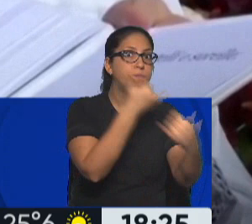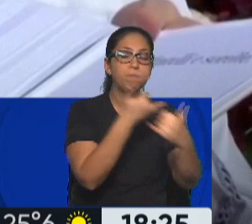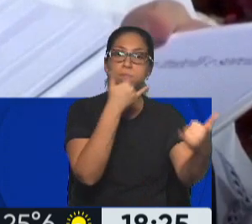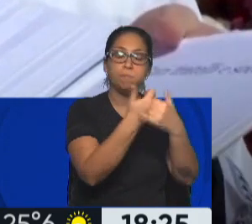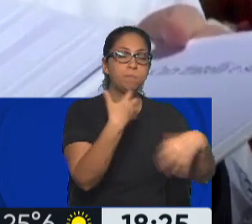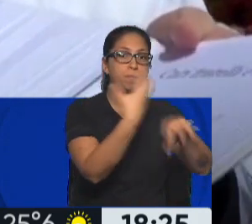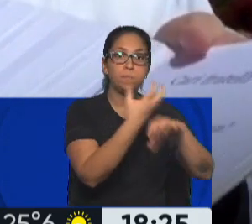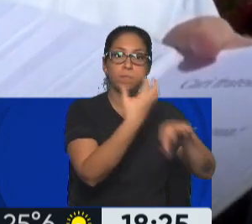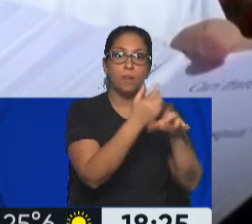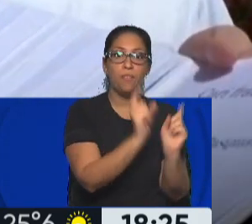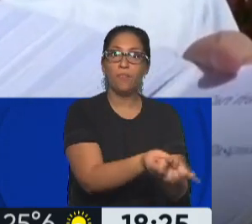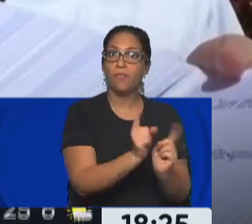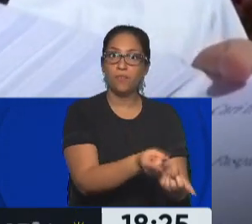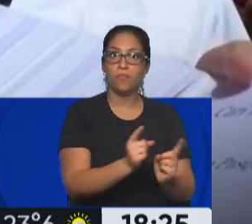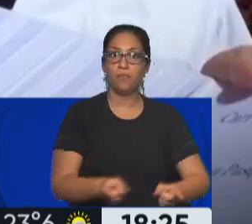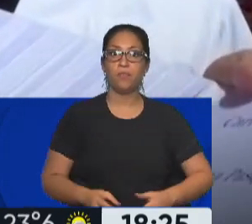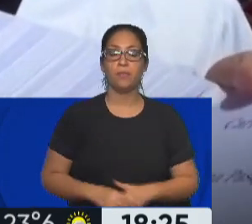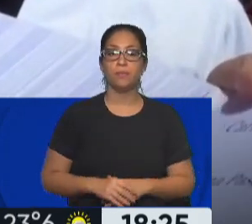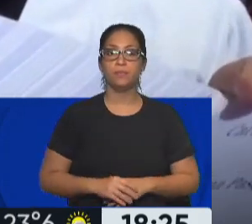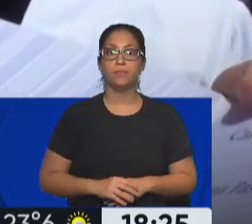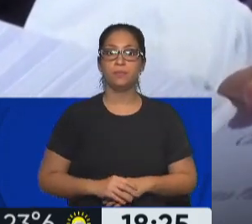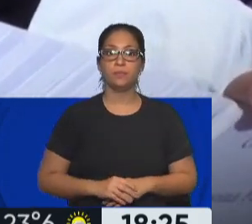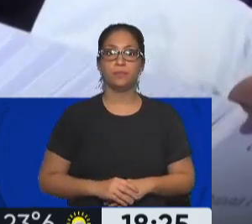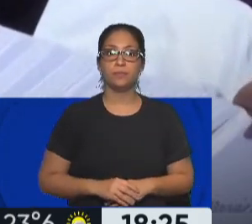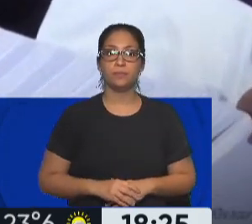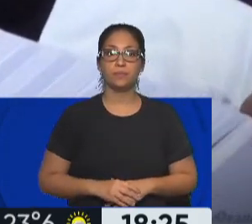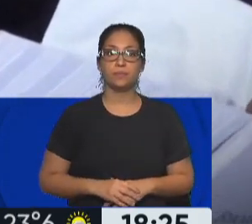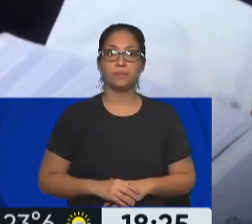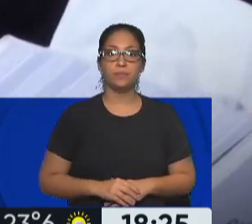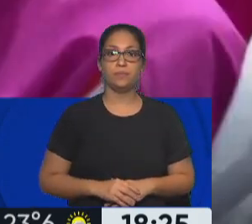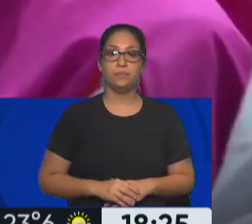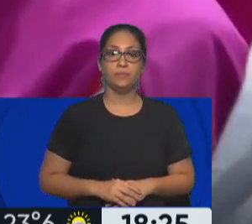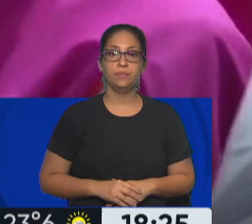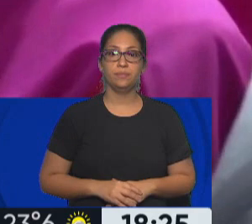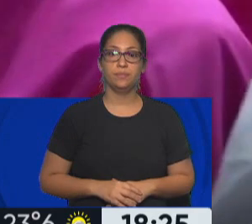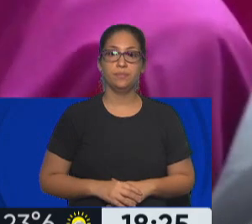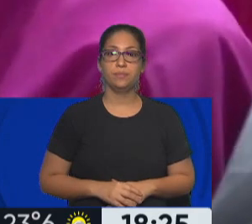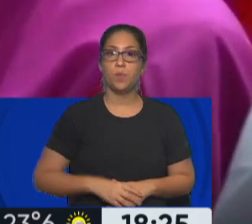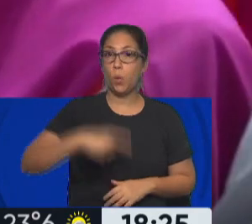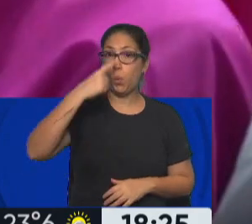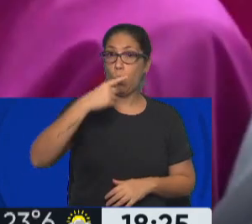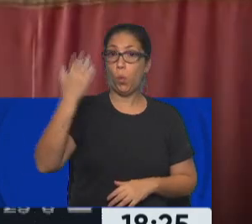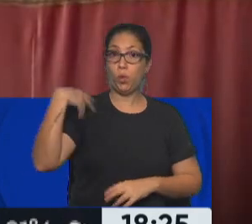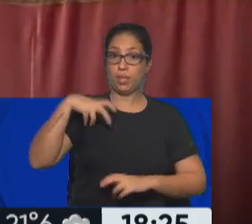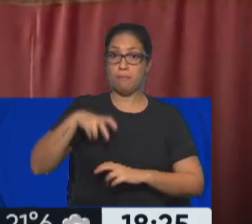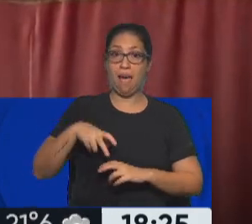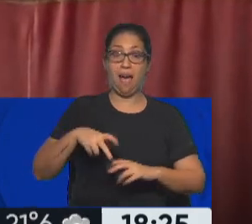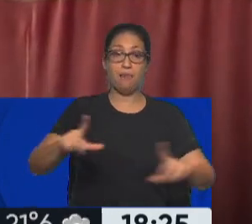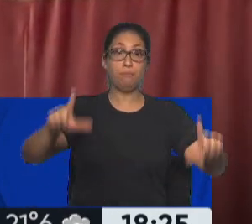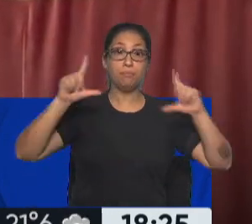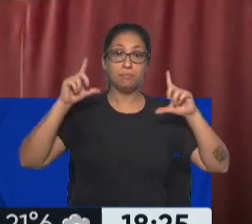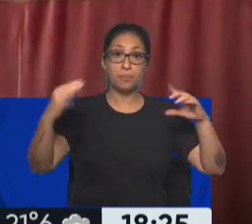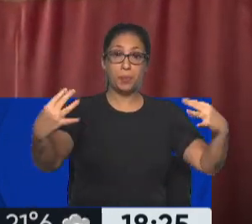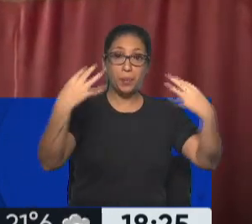Cari fratelli e sorelle, buona Pascua. En su última aparición pública, el